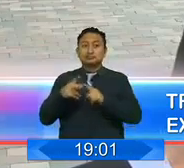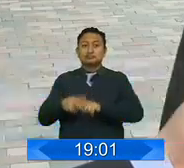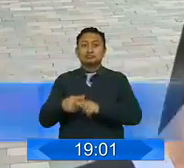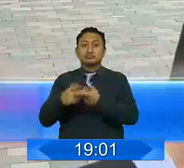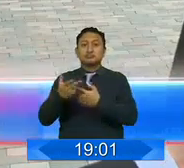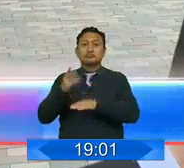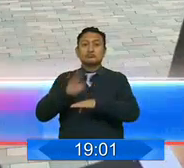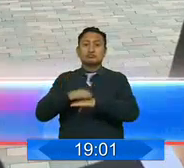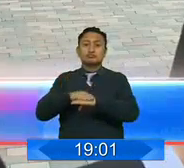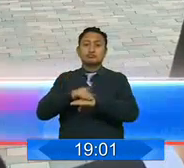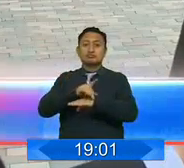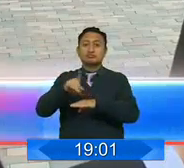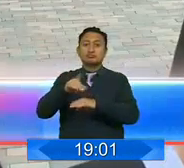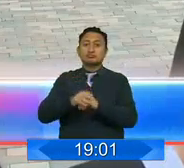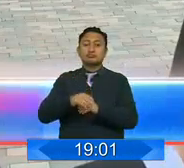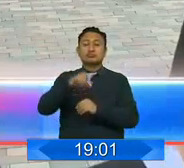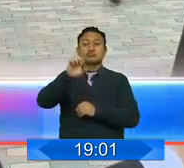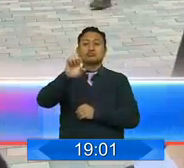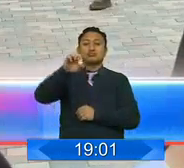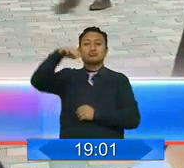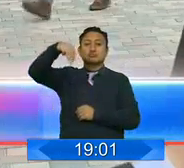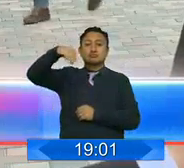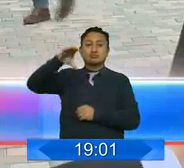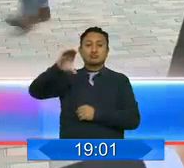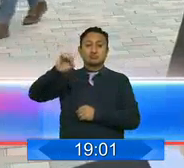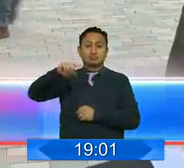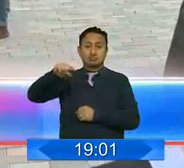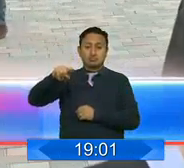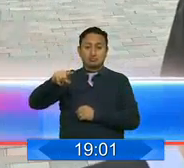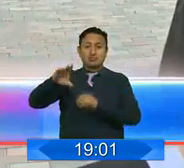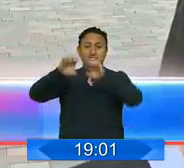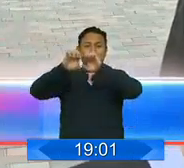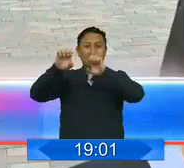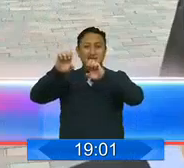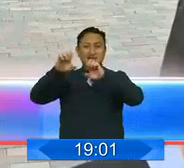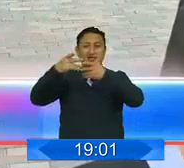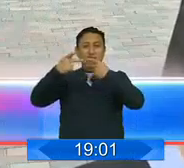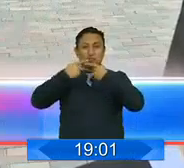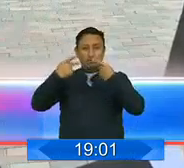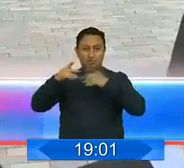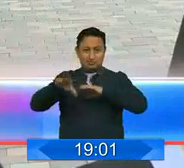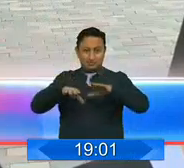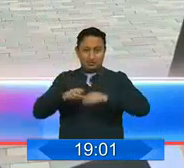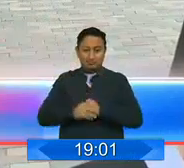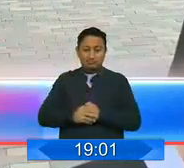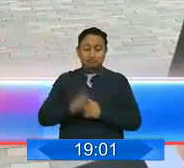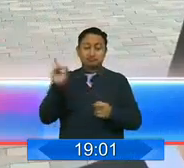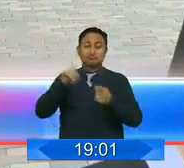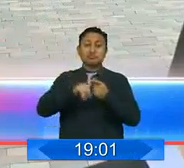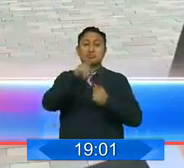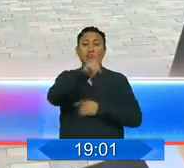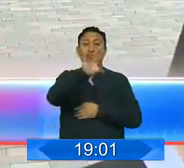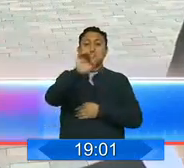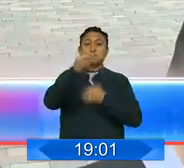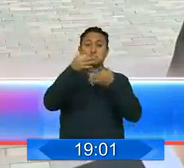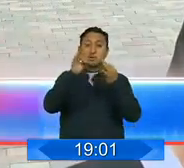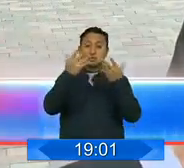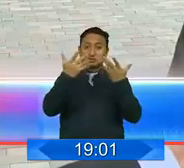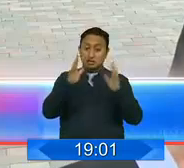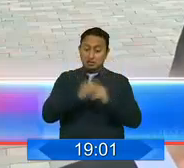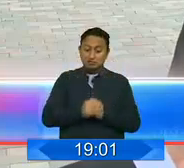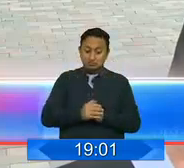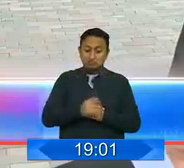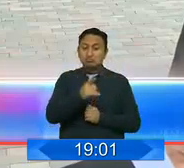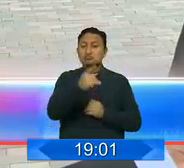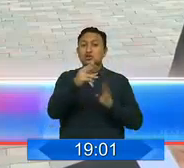una disposición de EMCO, de la empresa coordinadora de empresas públicas, que dispone que hasta el 20 de febrero tenía que establecerse